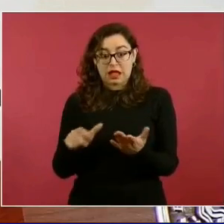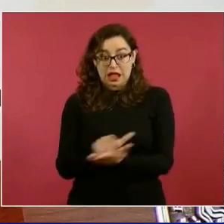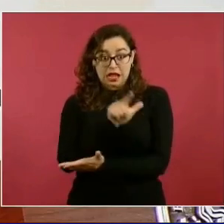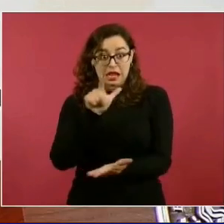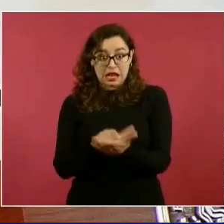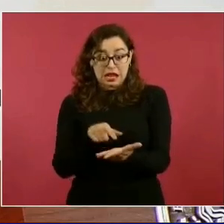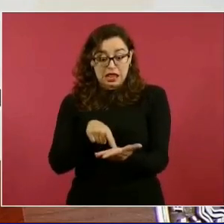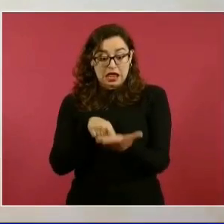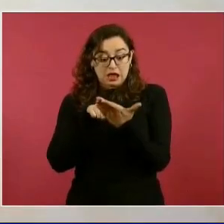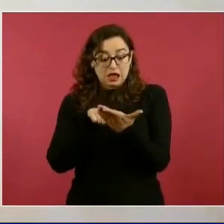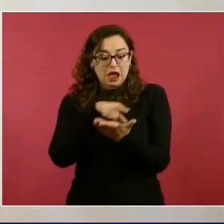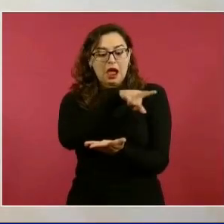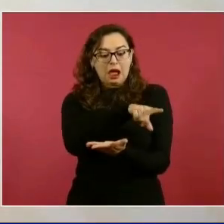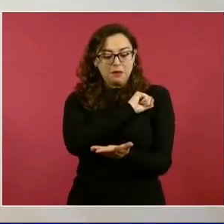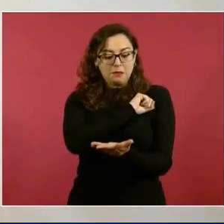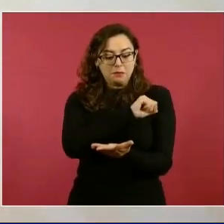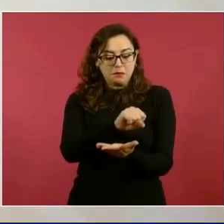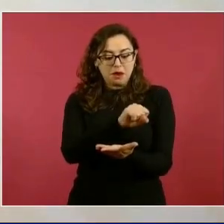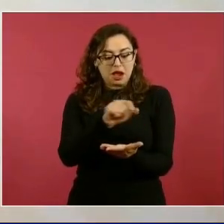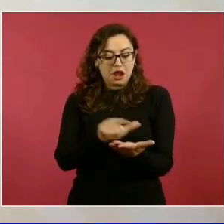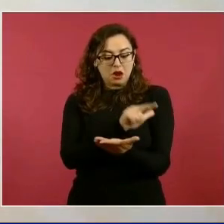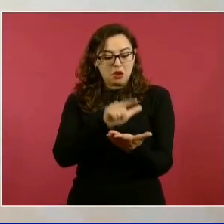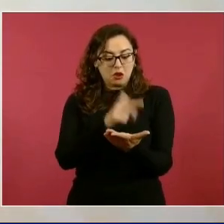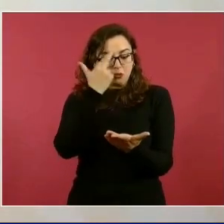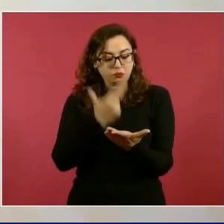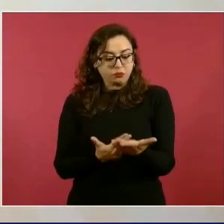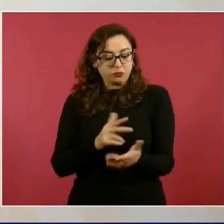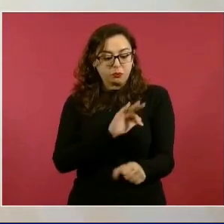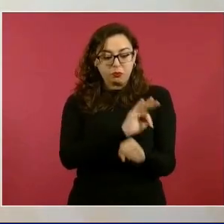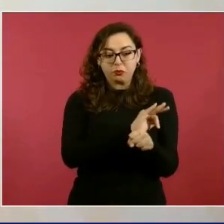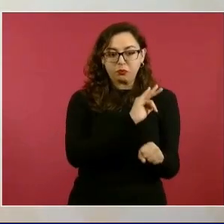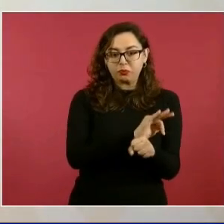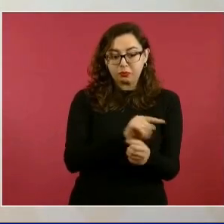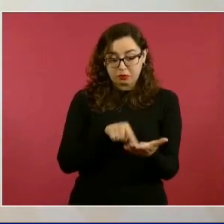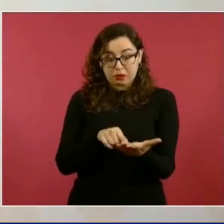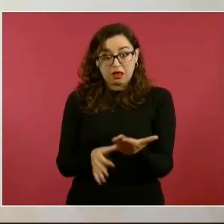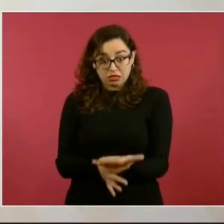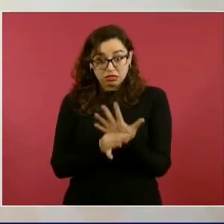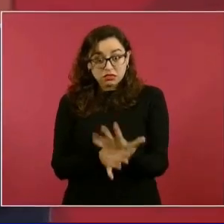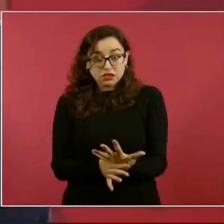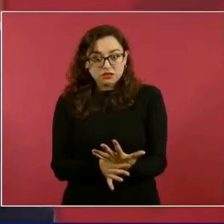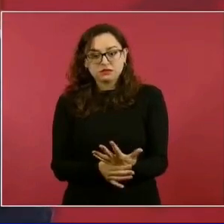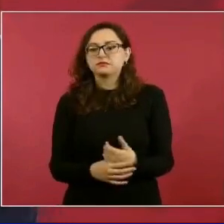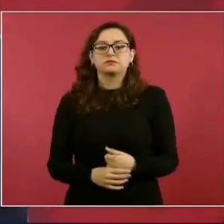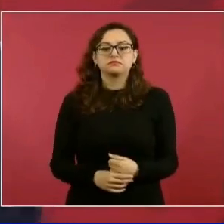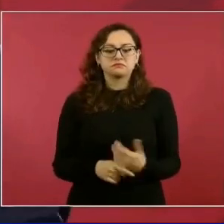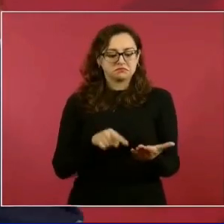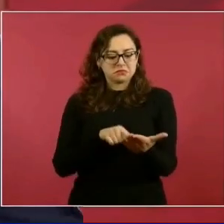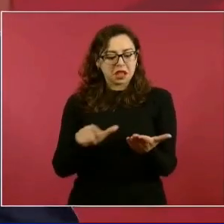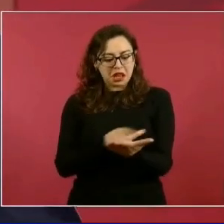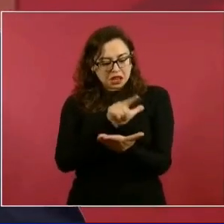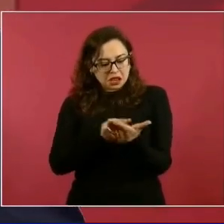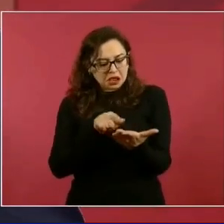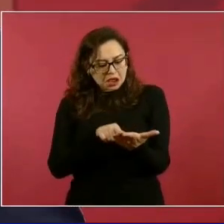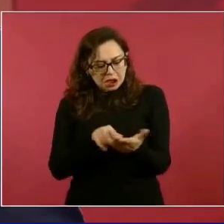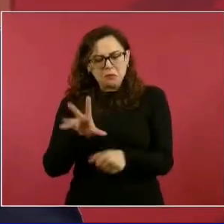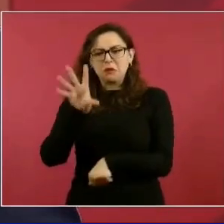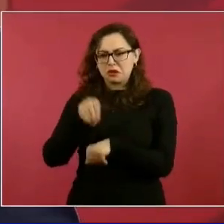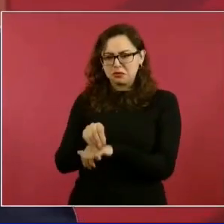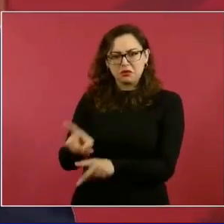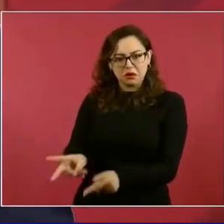proteger a delincuentes, ninguna ley dice que está permitido robar.